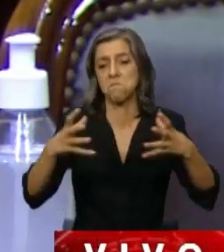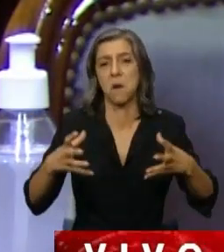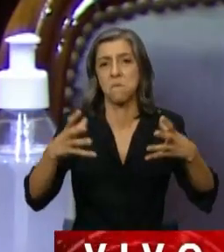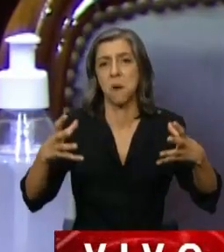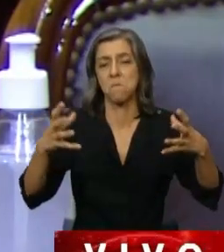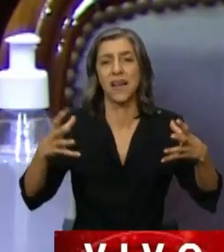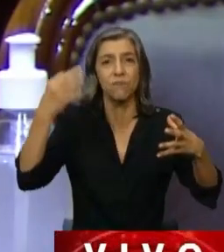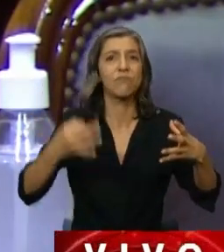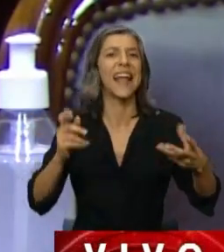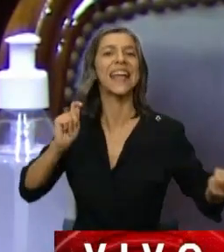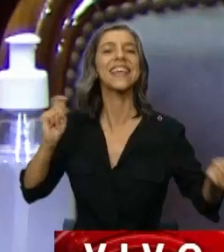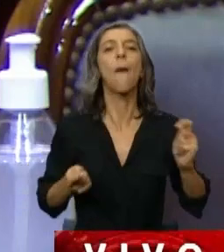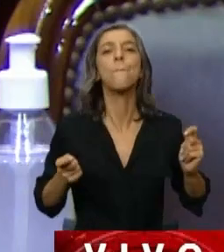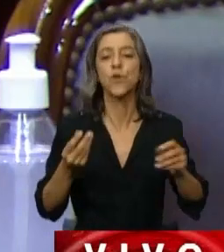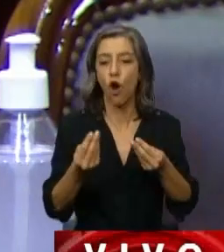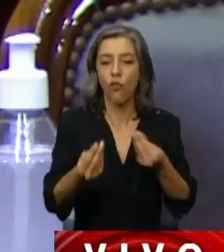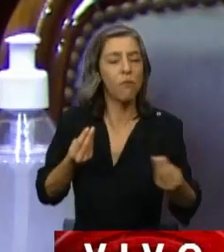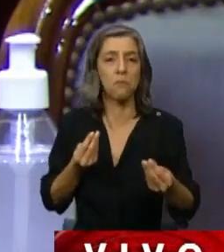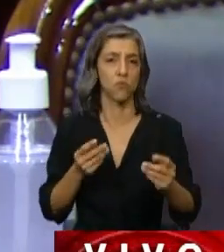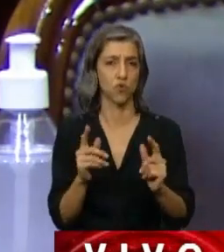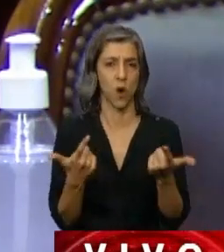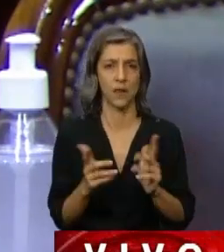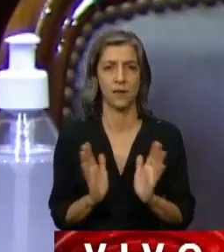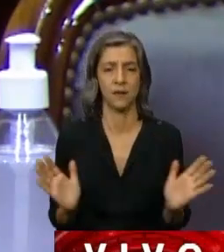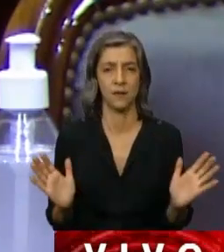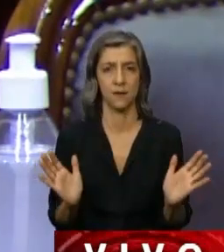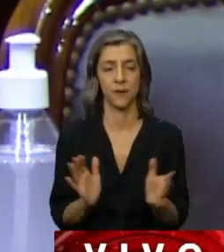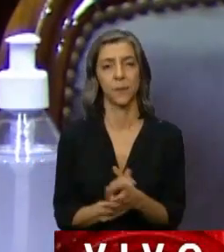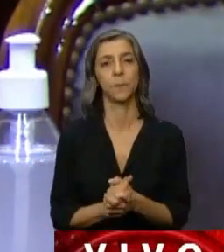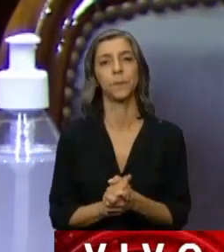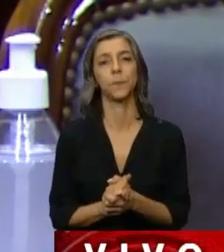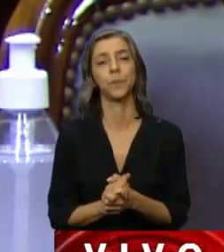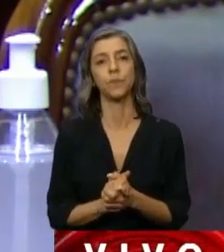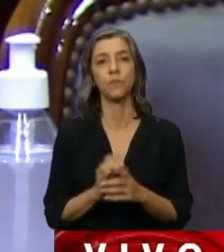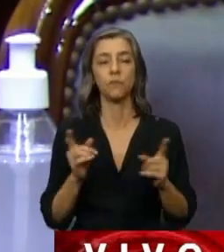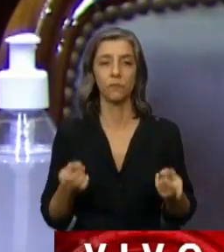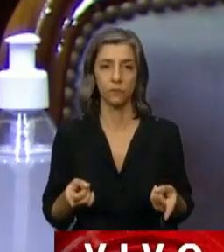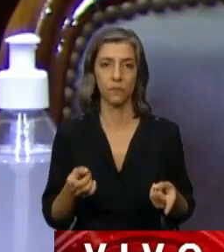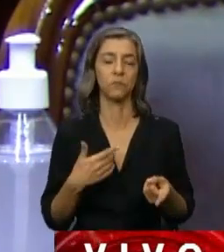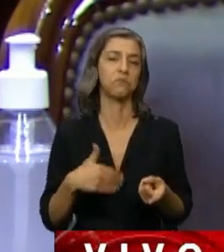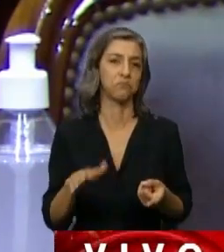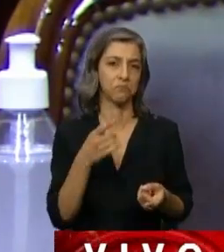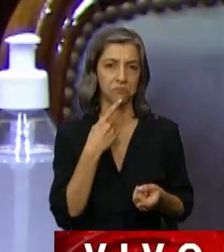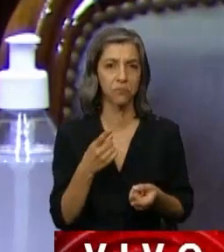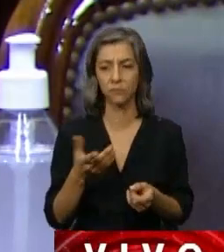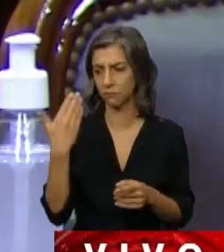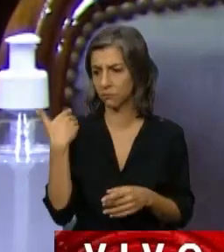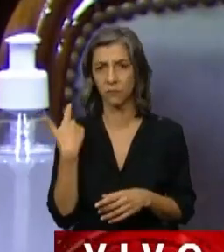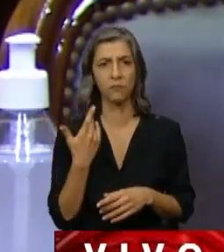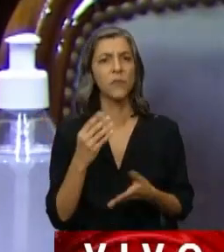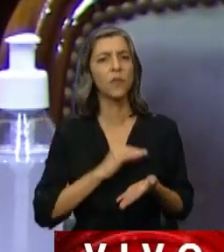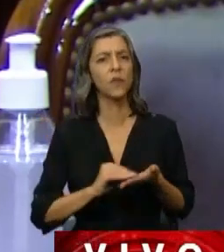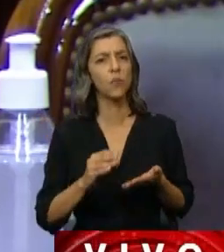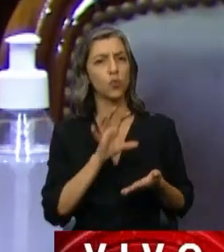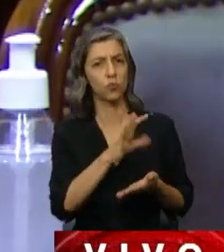cambio hay que decir también lo ha dicho un diputado de mi provincia que han tenido que